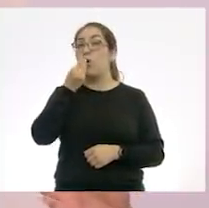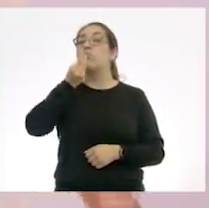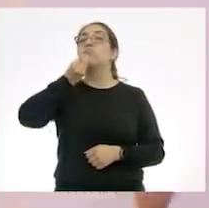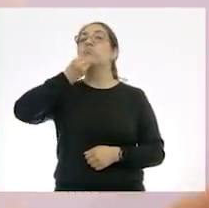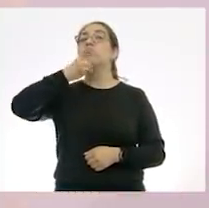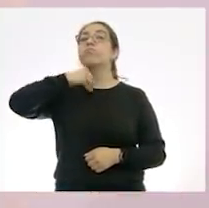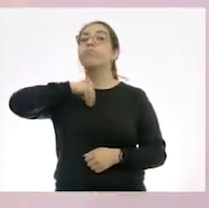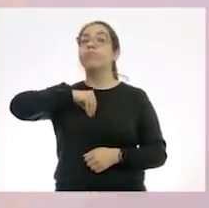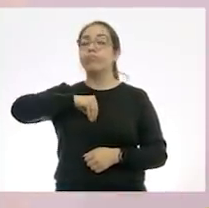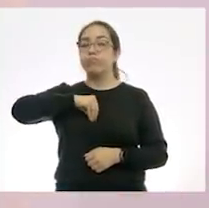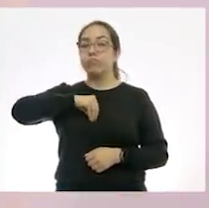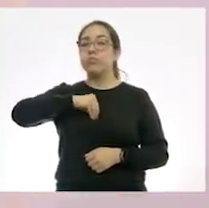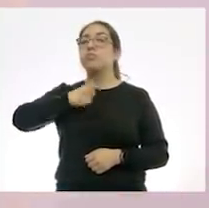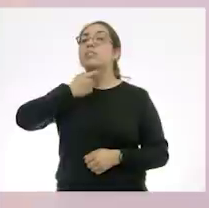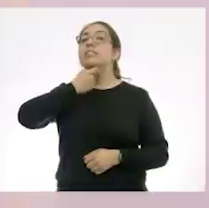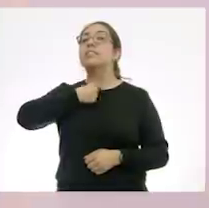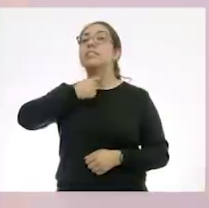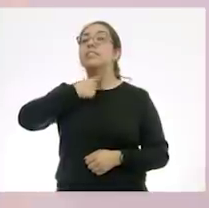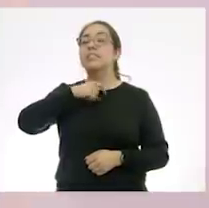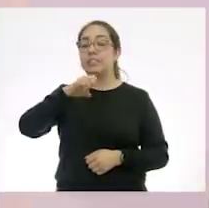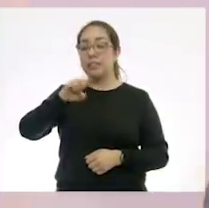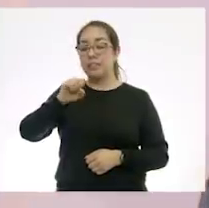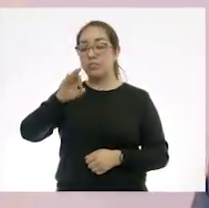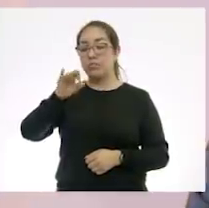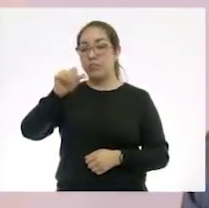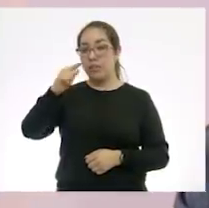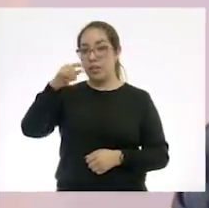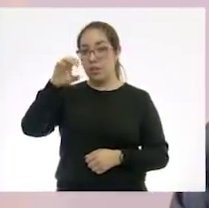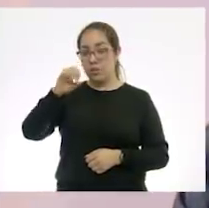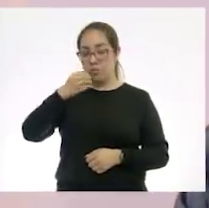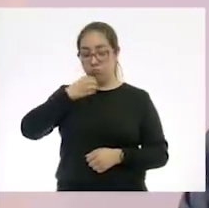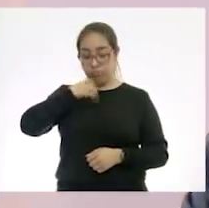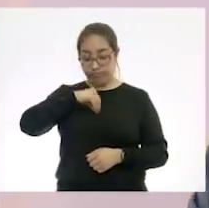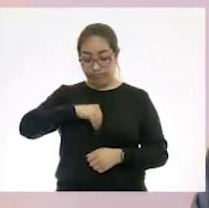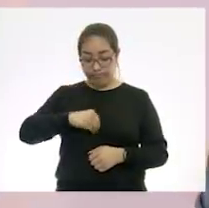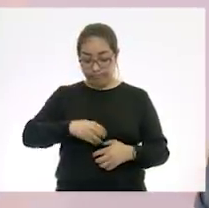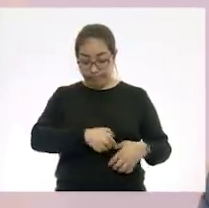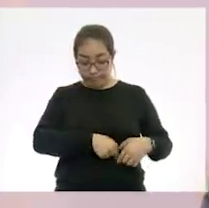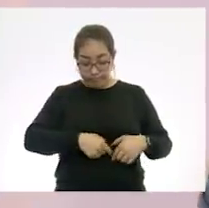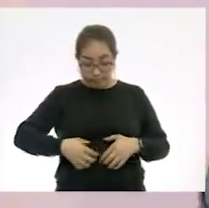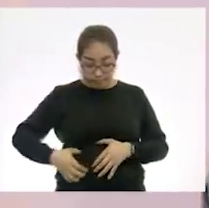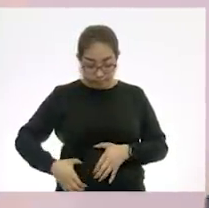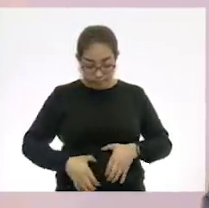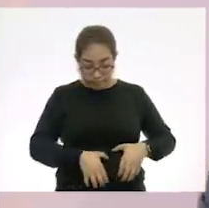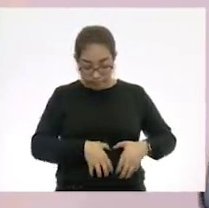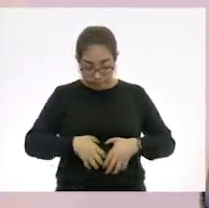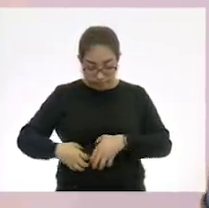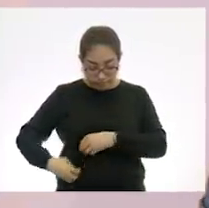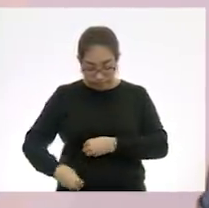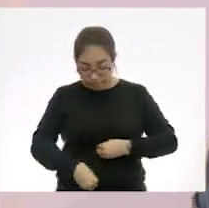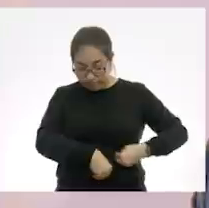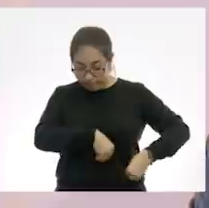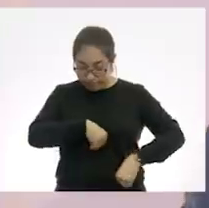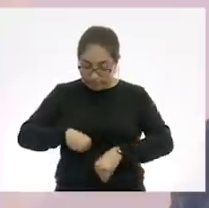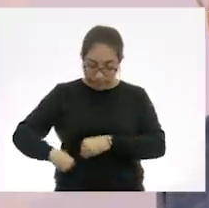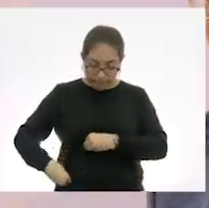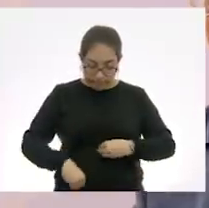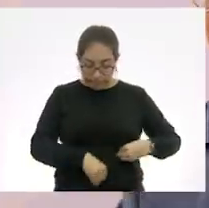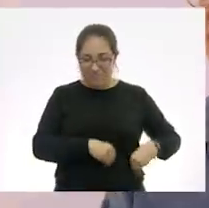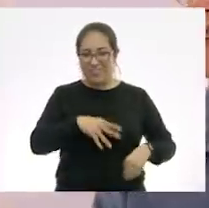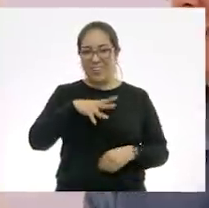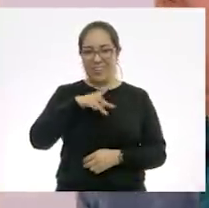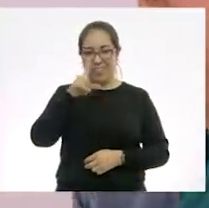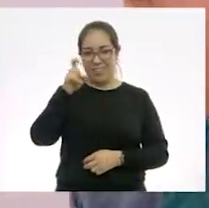cierto. Luego pasaba por el esófago. Esófago. Al llegar al estómago. Al llegar al estómago. Donde hace los jugos gástricos.